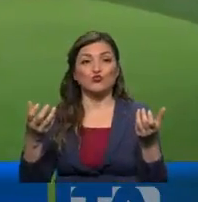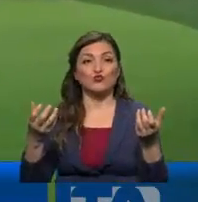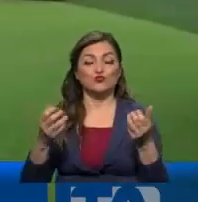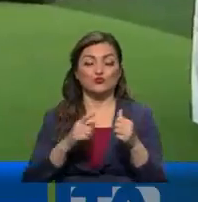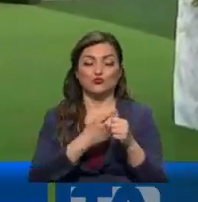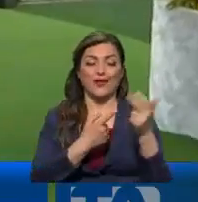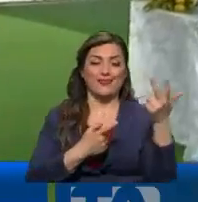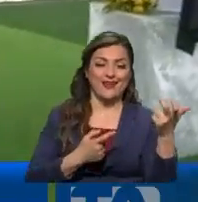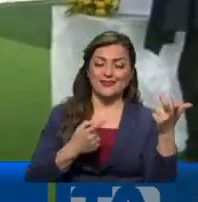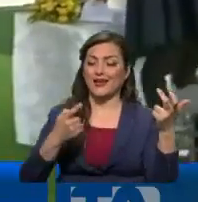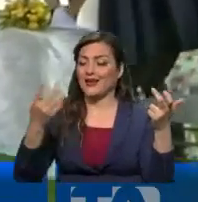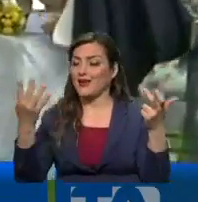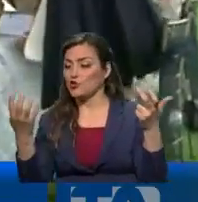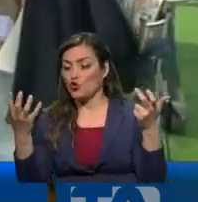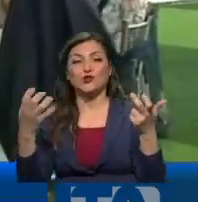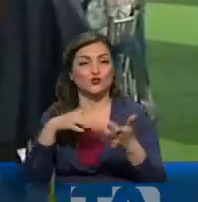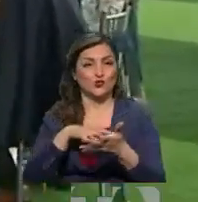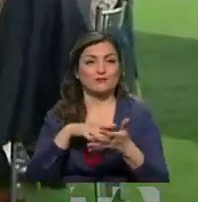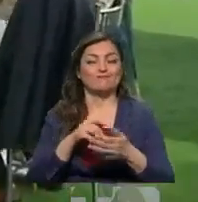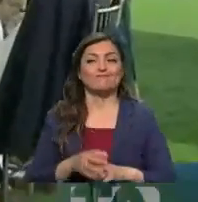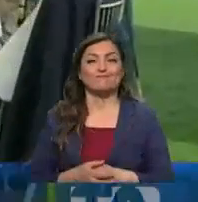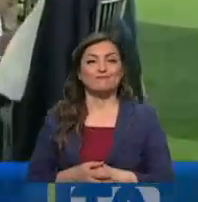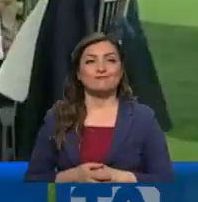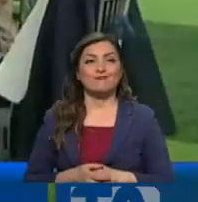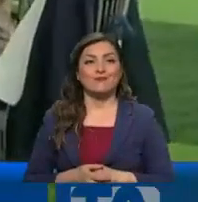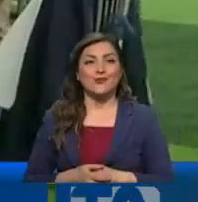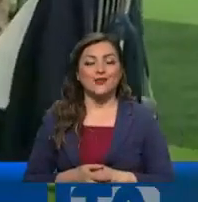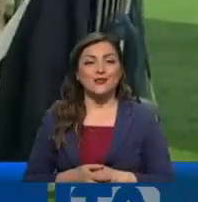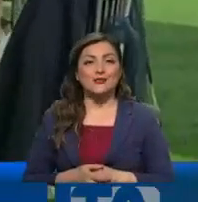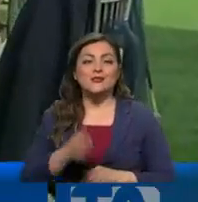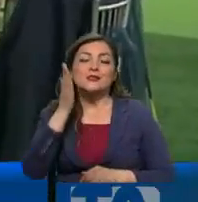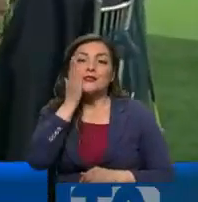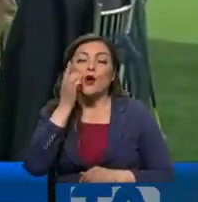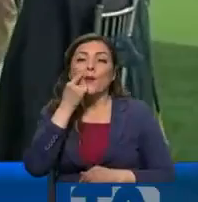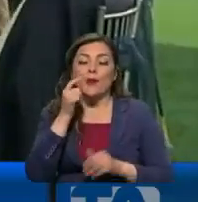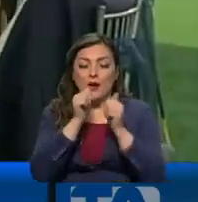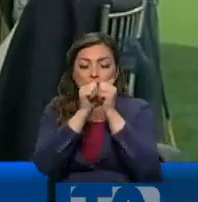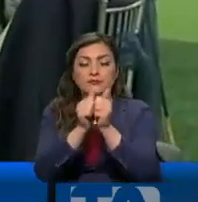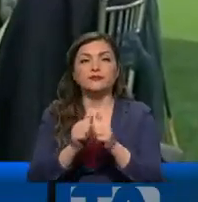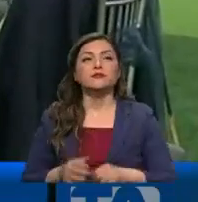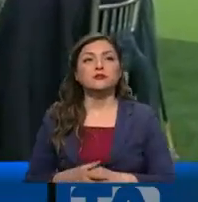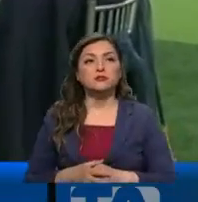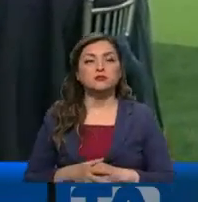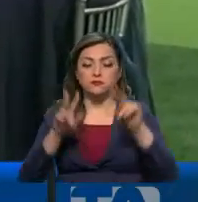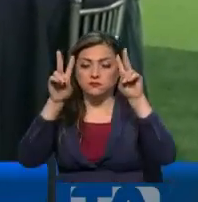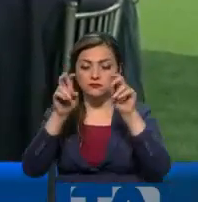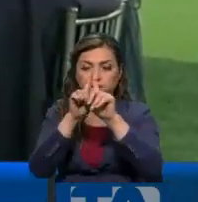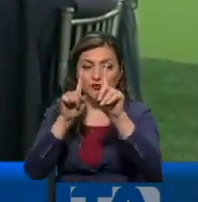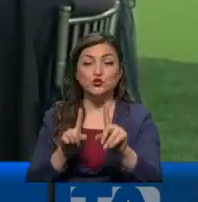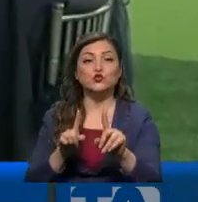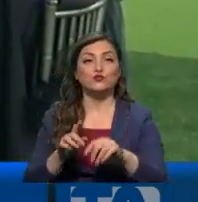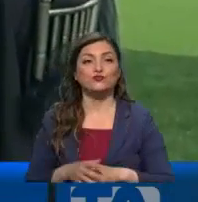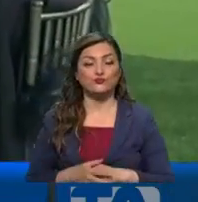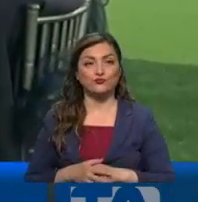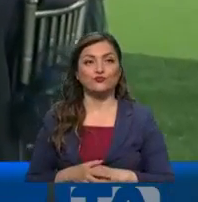13 y el segundo en 14 estudiantes. Todos obviamente con la asistencia de su madre y su padre acompañado con el tema del distanciamiento